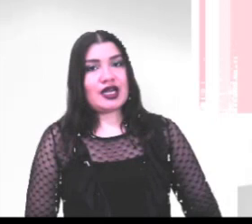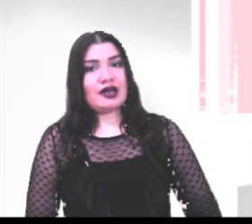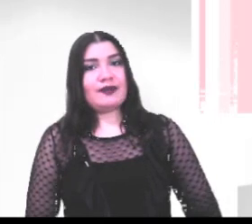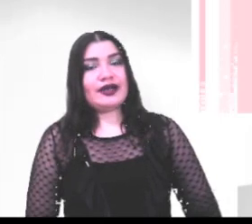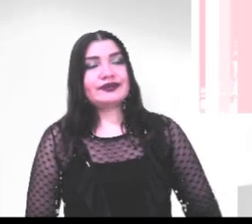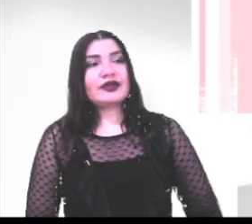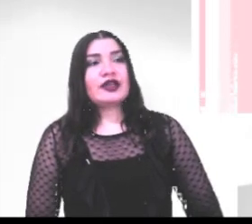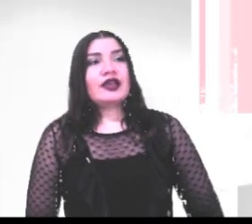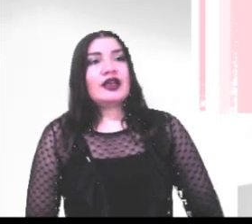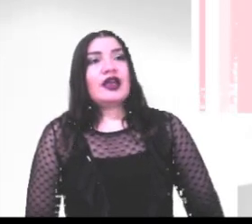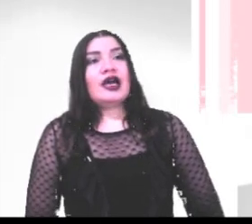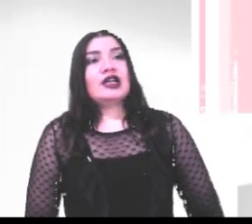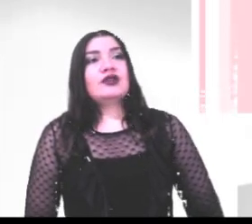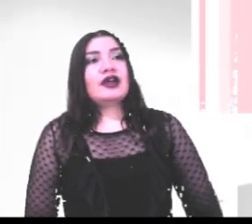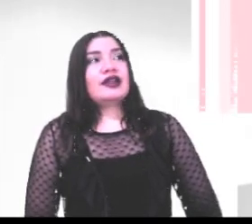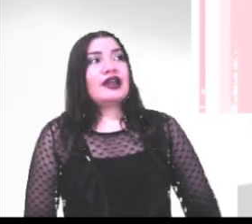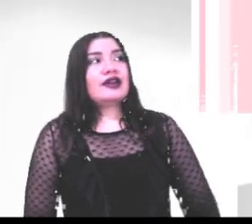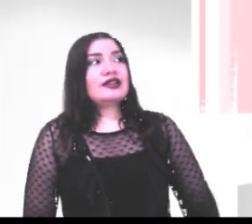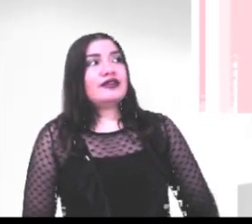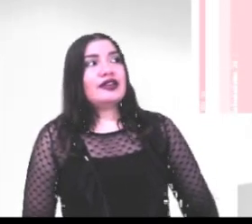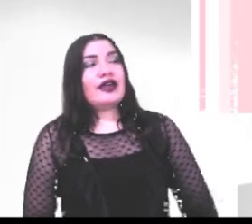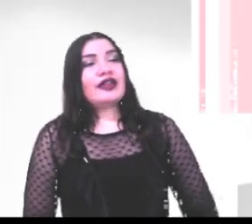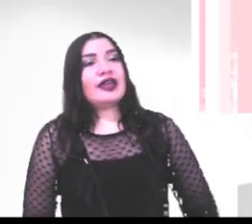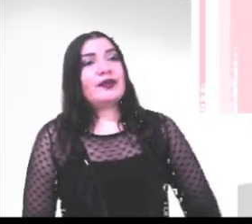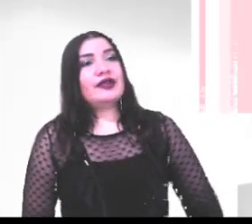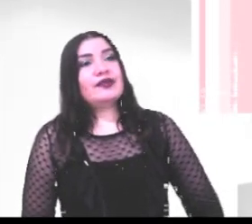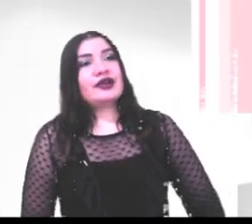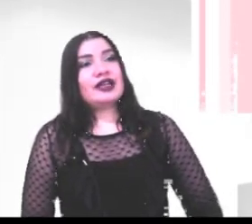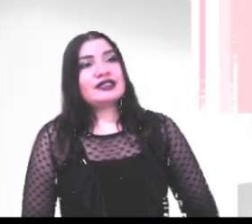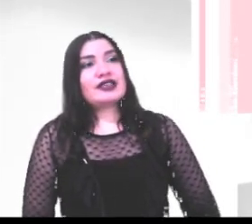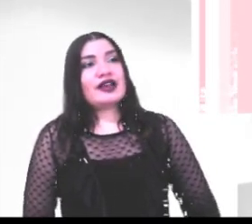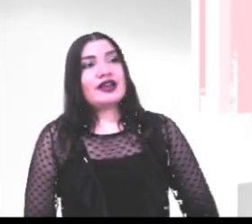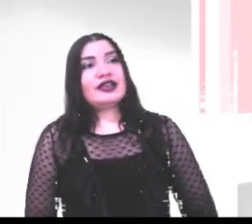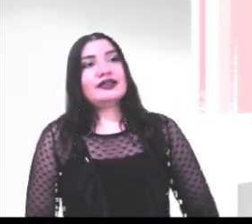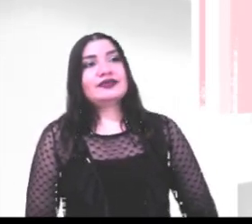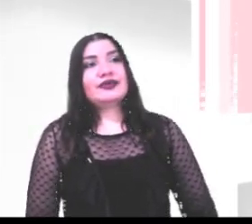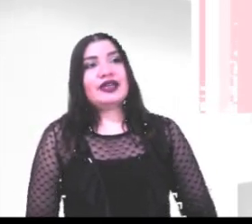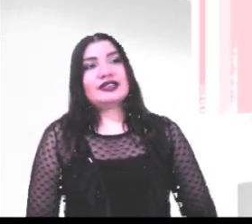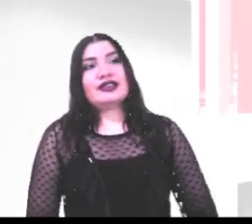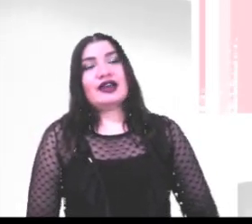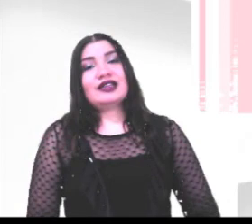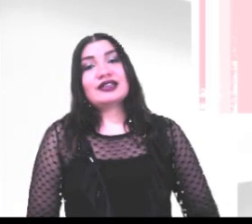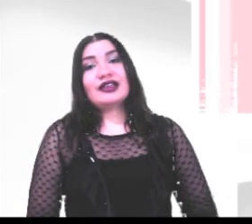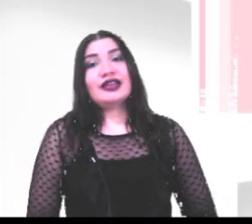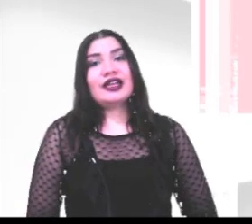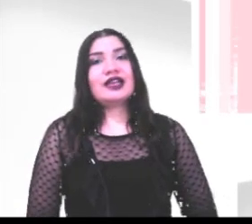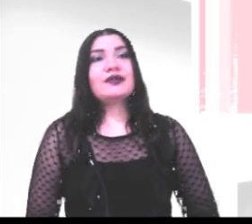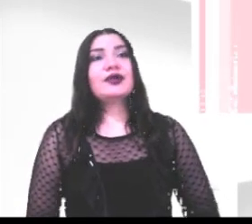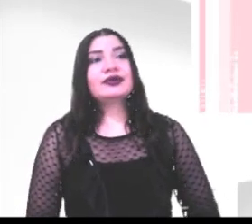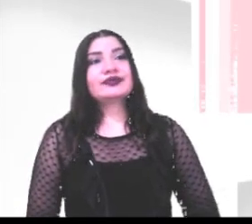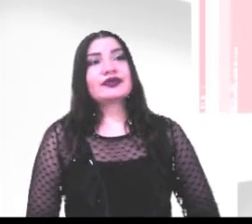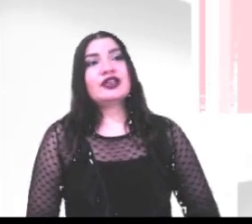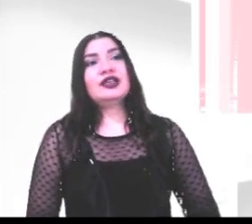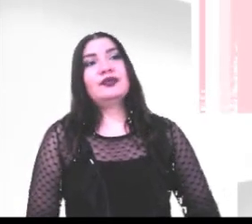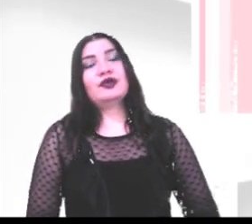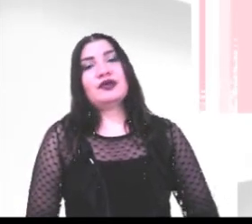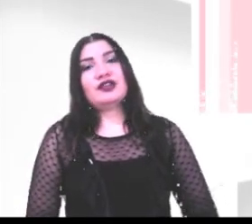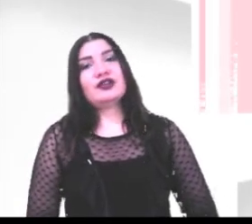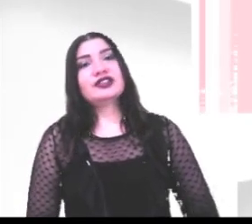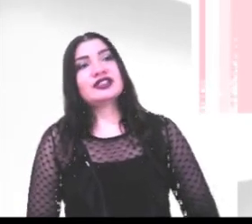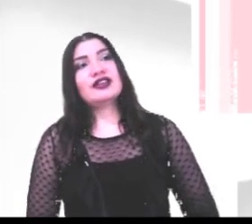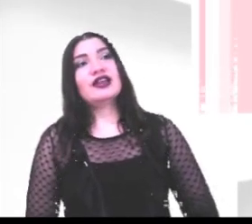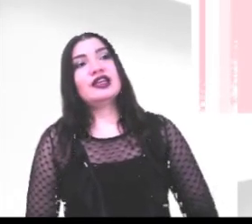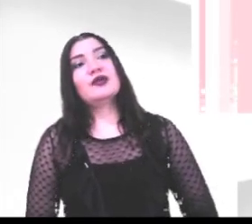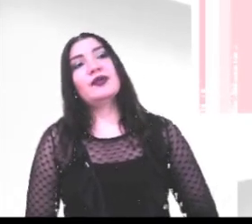tegucigalpa algunas de las actividades que podemos realizar ahí está el senderismo y por